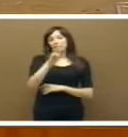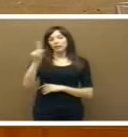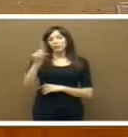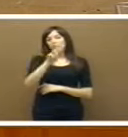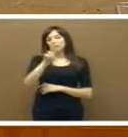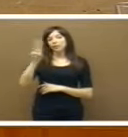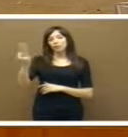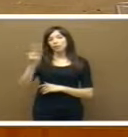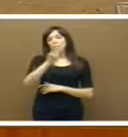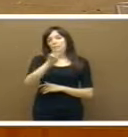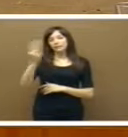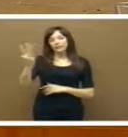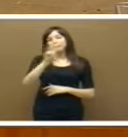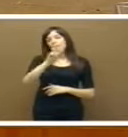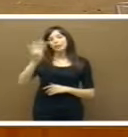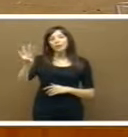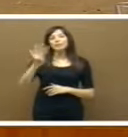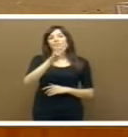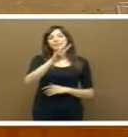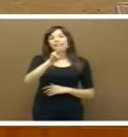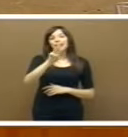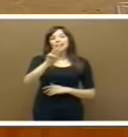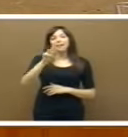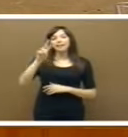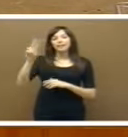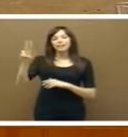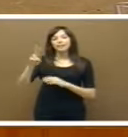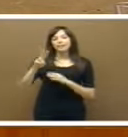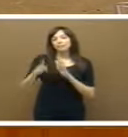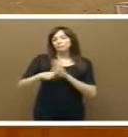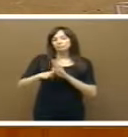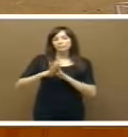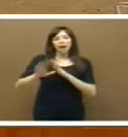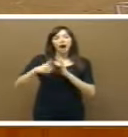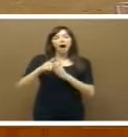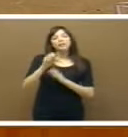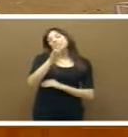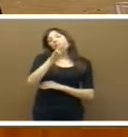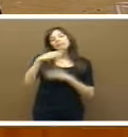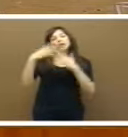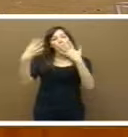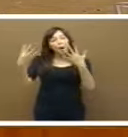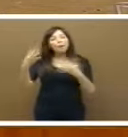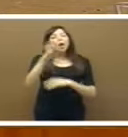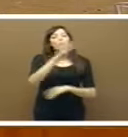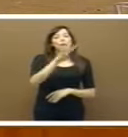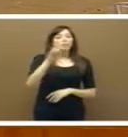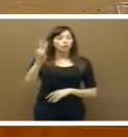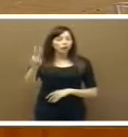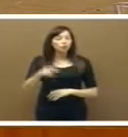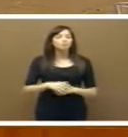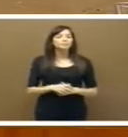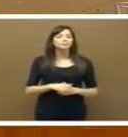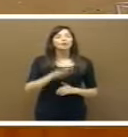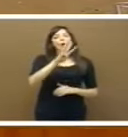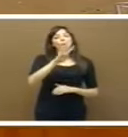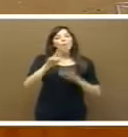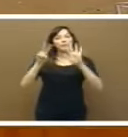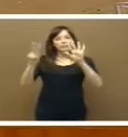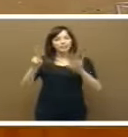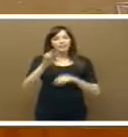33, 34, 36, 37, 38, 39, 42, 47,